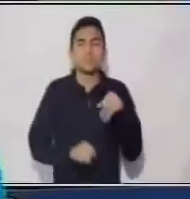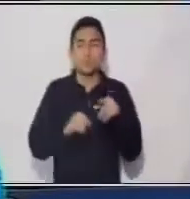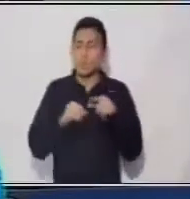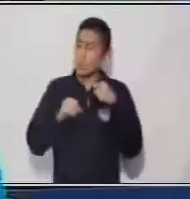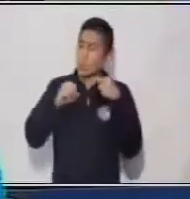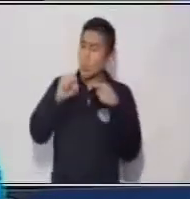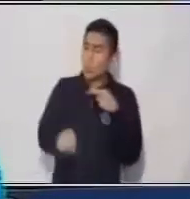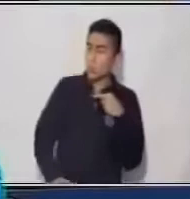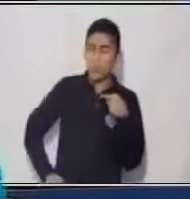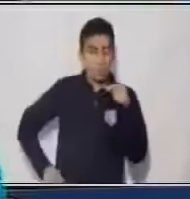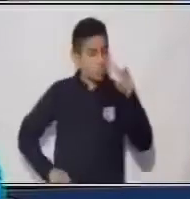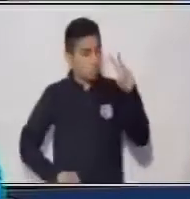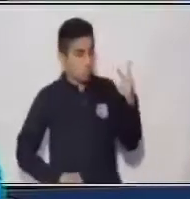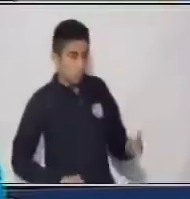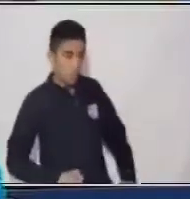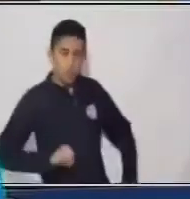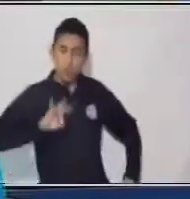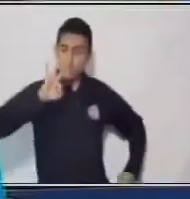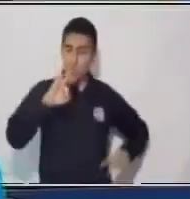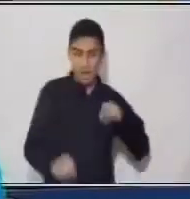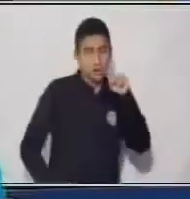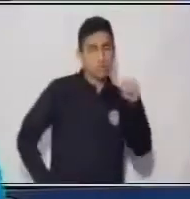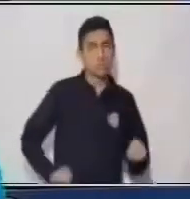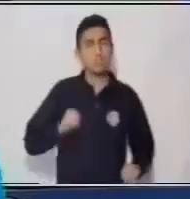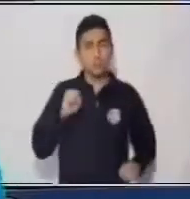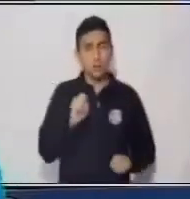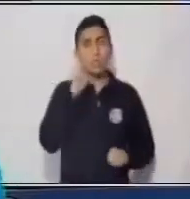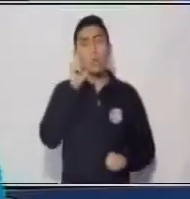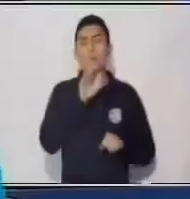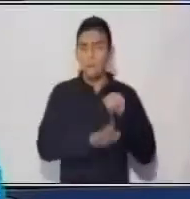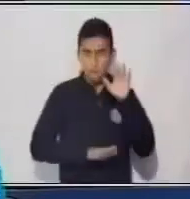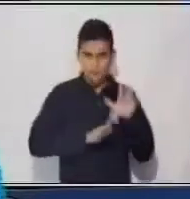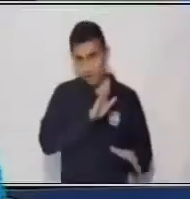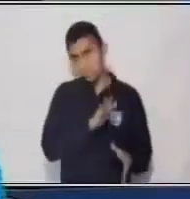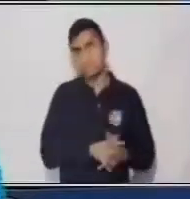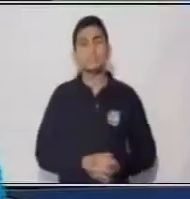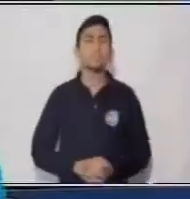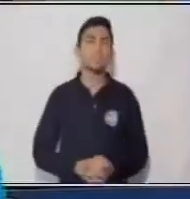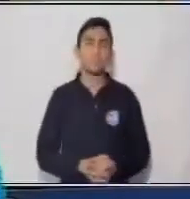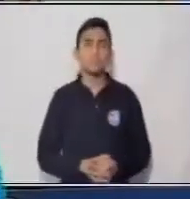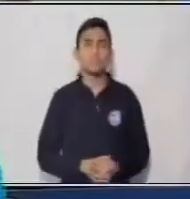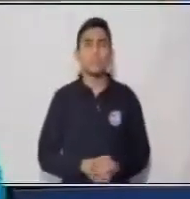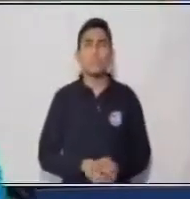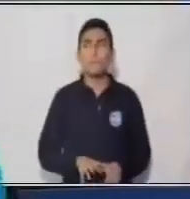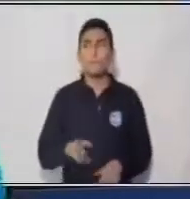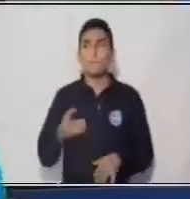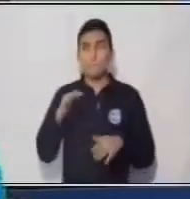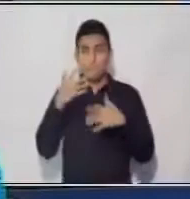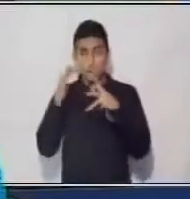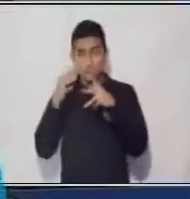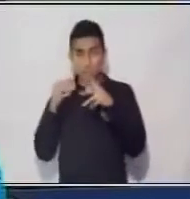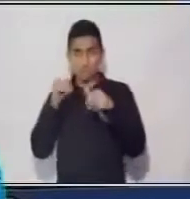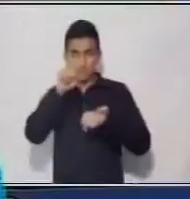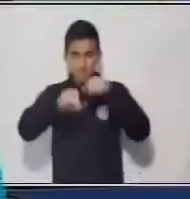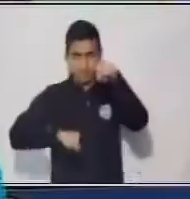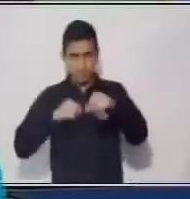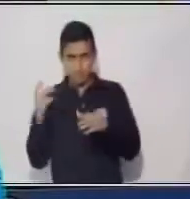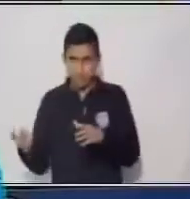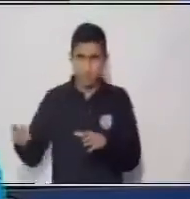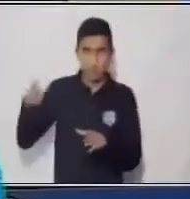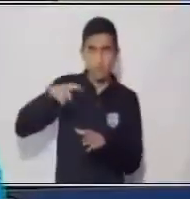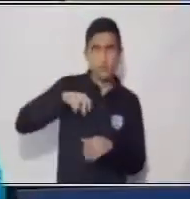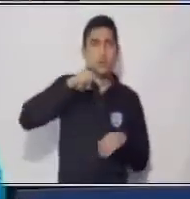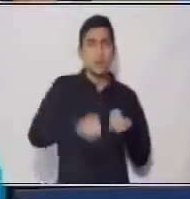¿Qué sería? Como que yo diera pasos. Cada pedalazo va a ser un paso. ¿De acuerdo? Entonces yo me monto en la bicicleta y empiezo.